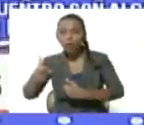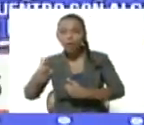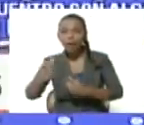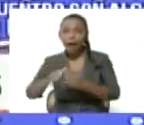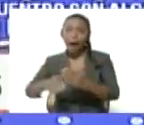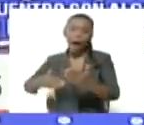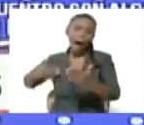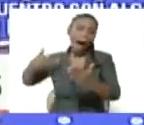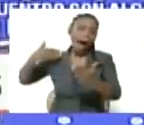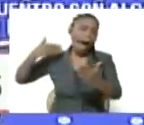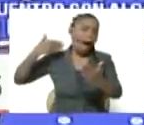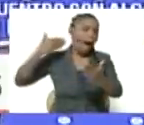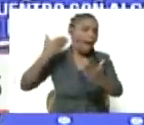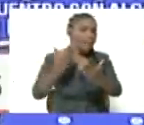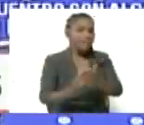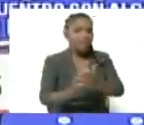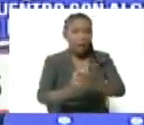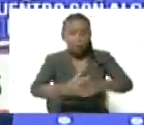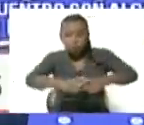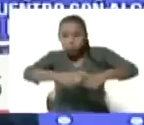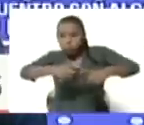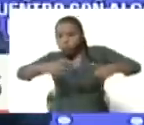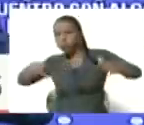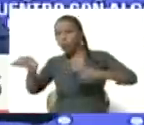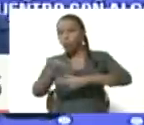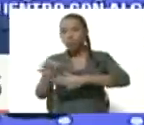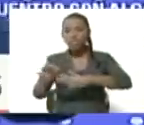los supermunicipios